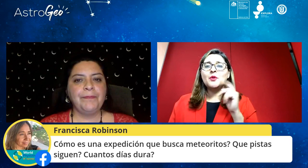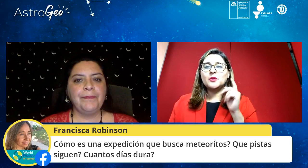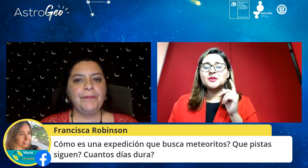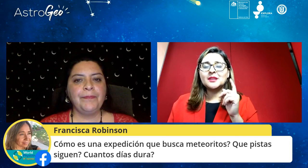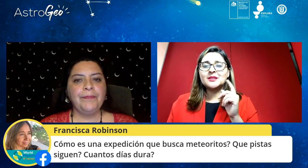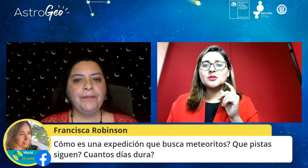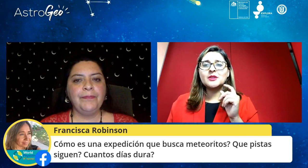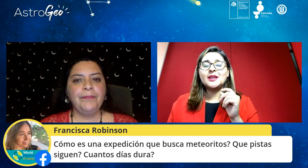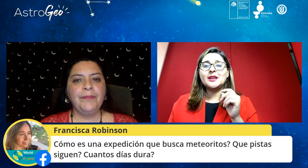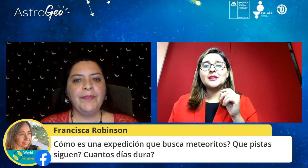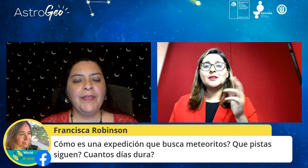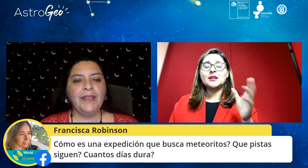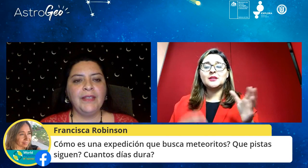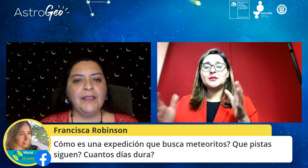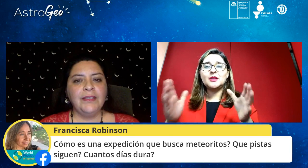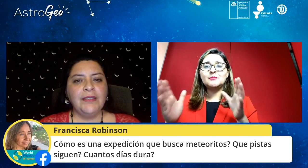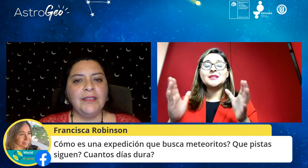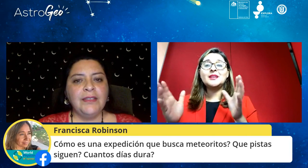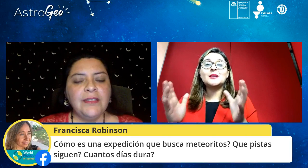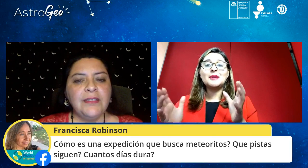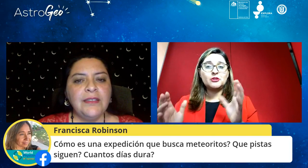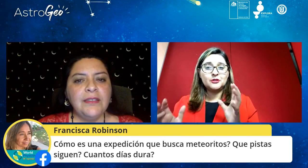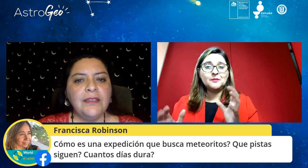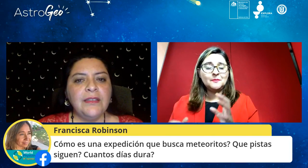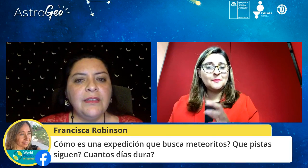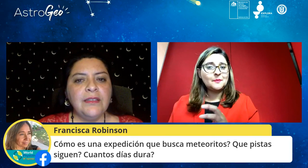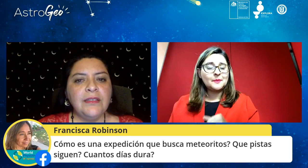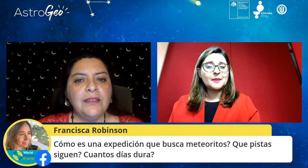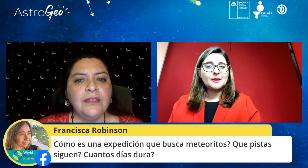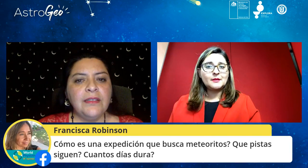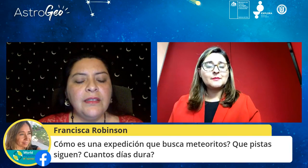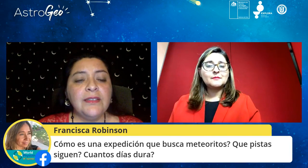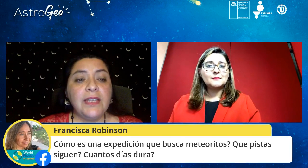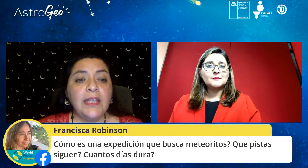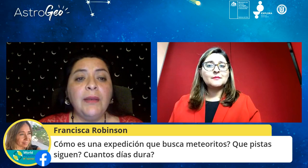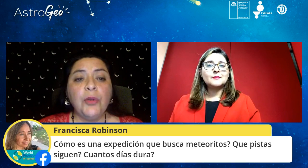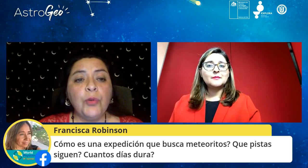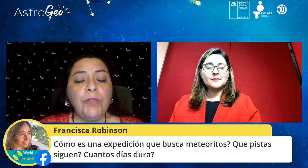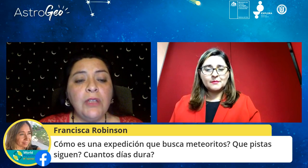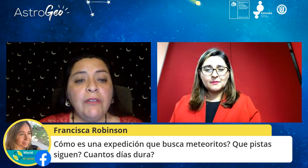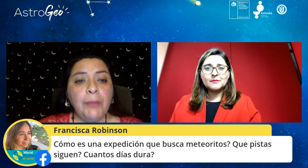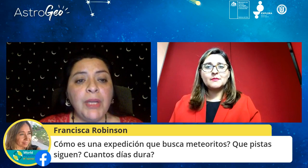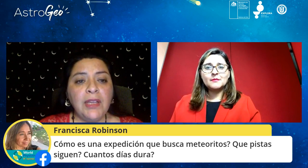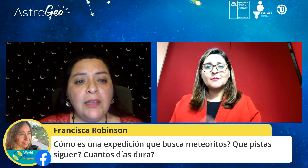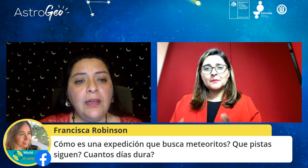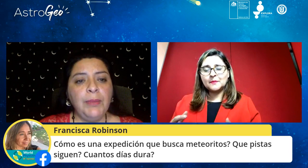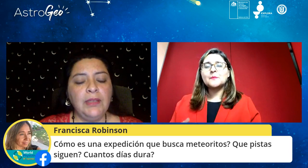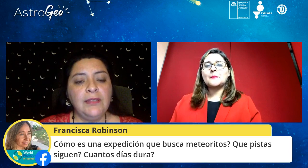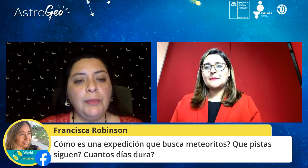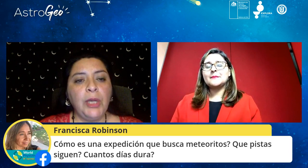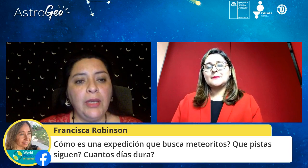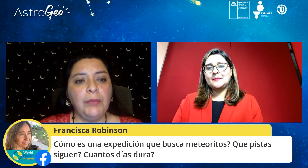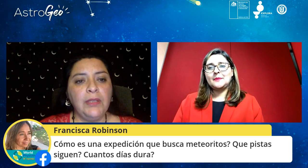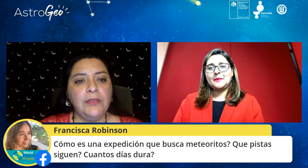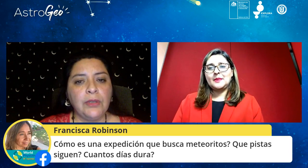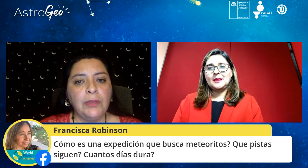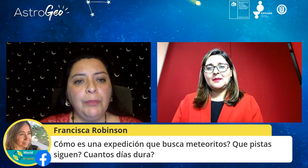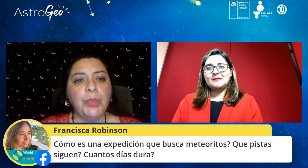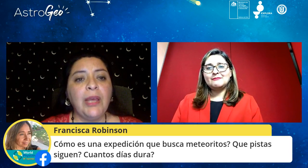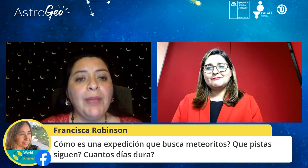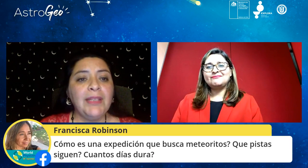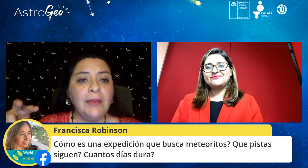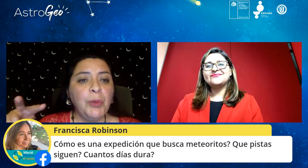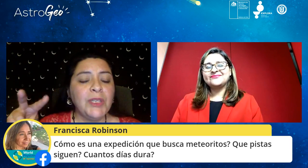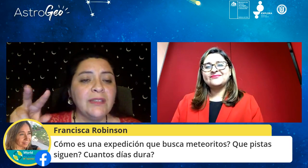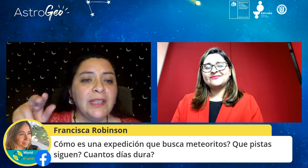No alcanzábamos a escuchar, decías zonas en meses intermedios, ¿no? Sí, en octubre y noviembre generalmente hacemos las expediciones,